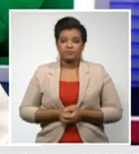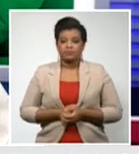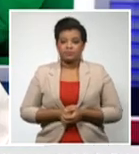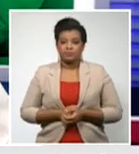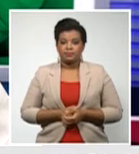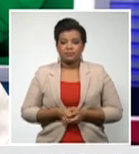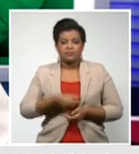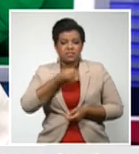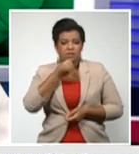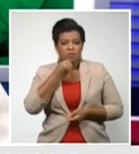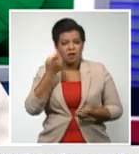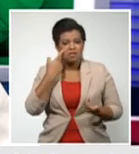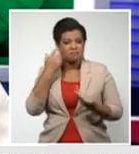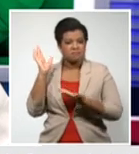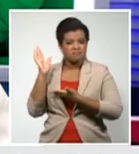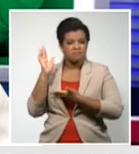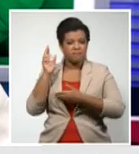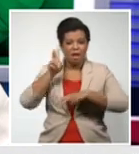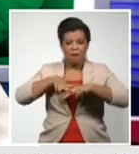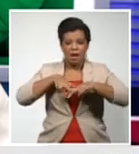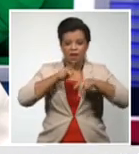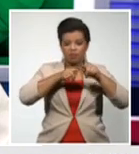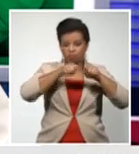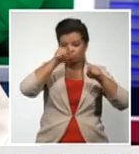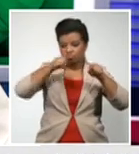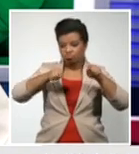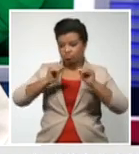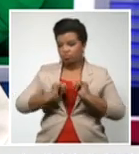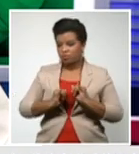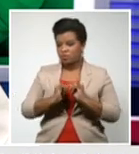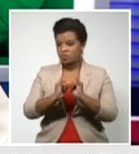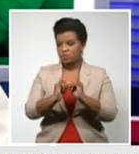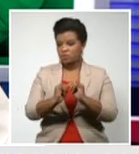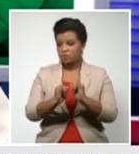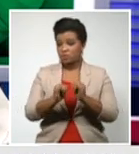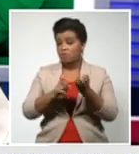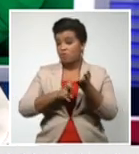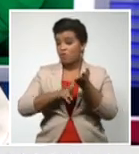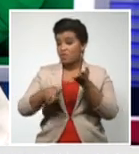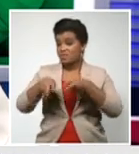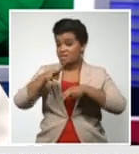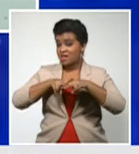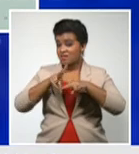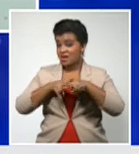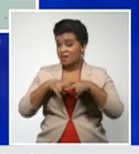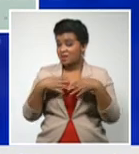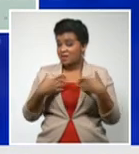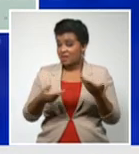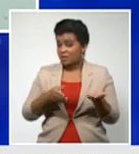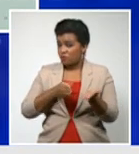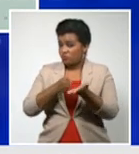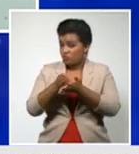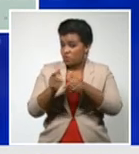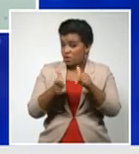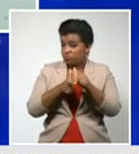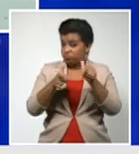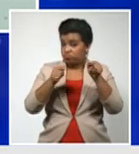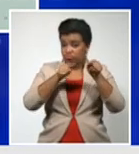la curva de La Habana, realmente ha sido una provincia que ha mantenido un elevado nivel de